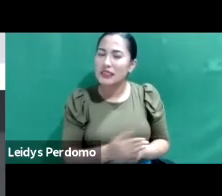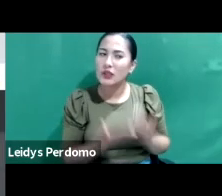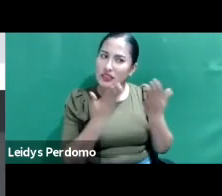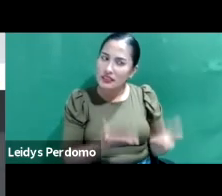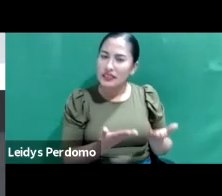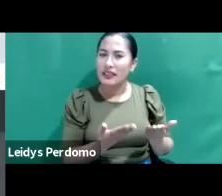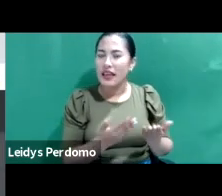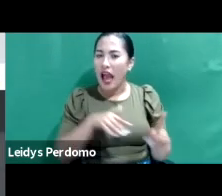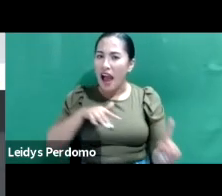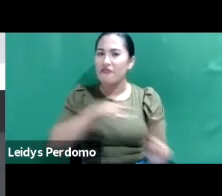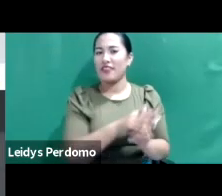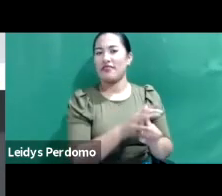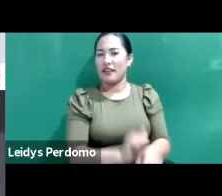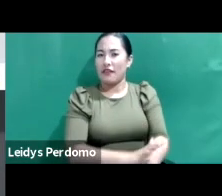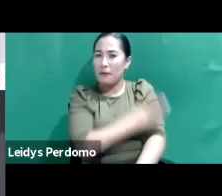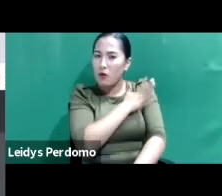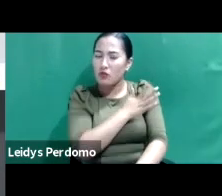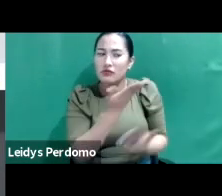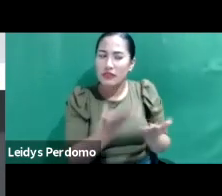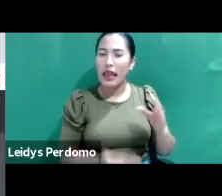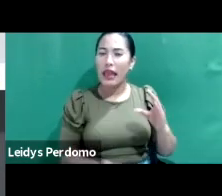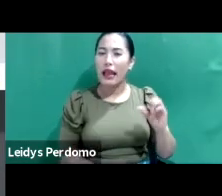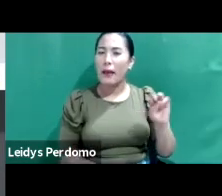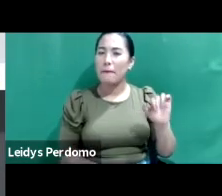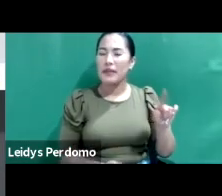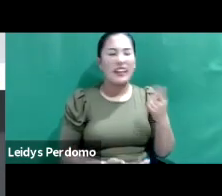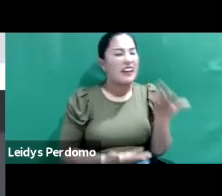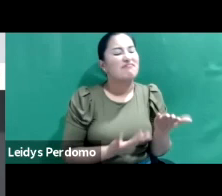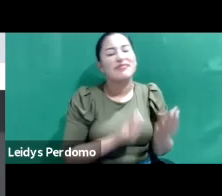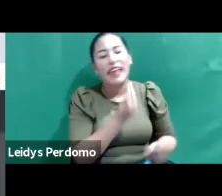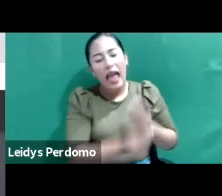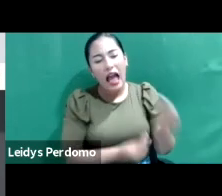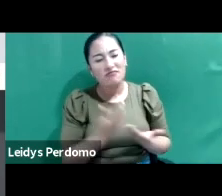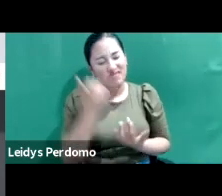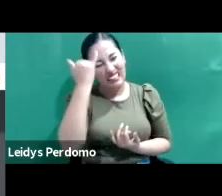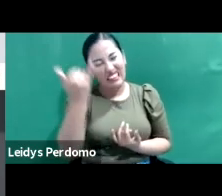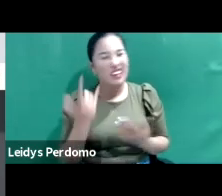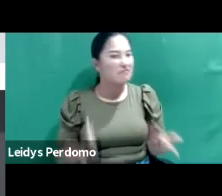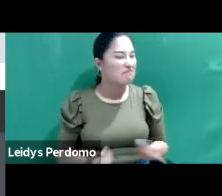de afectación emocional que está presentando el caso de Camila? ¿Qué se les ocurre?